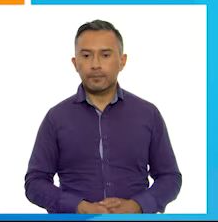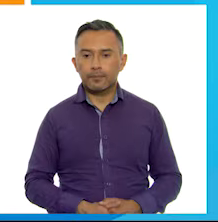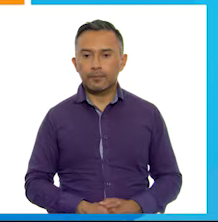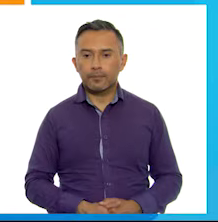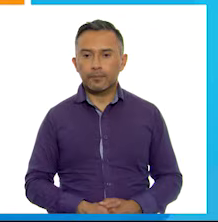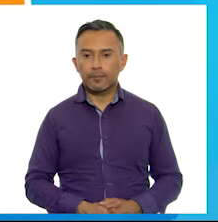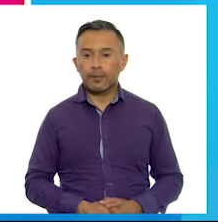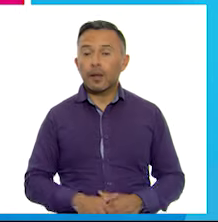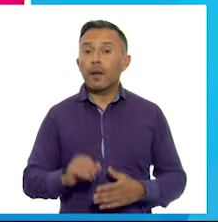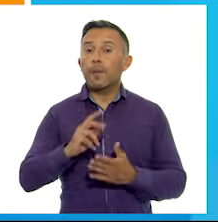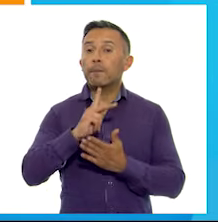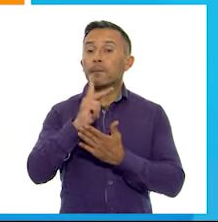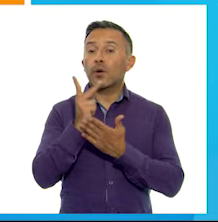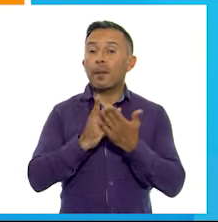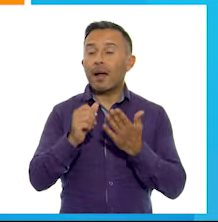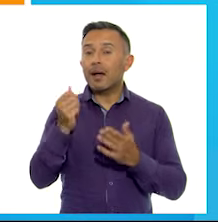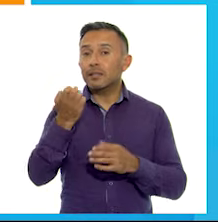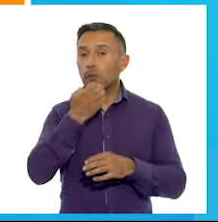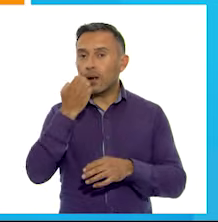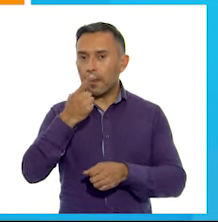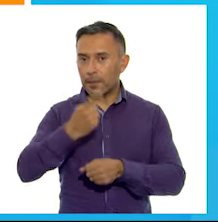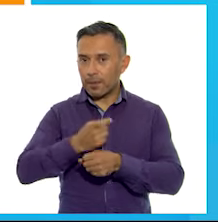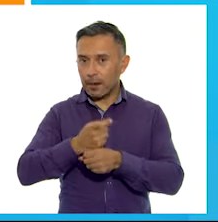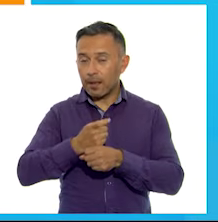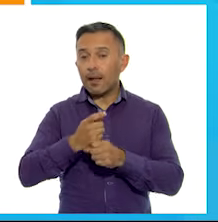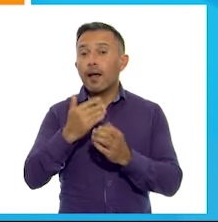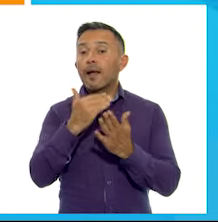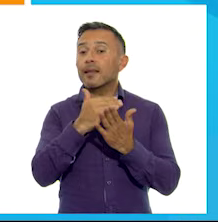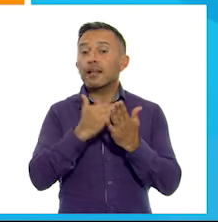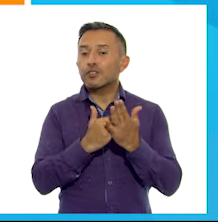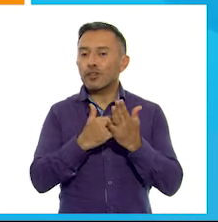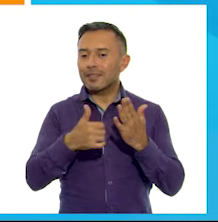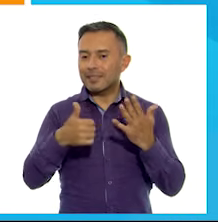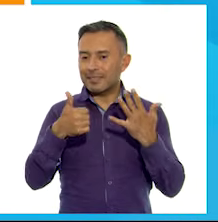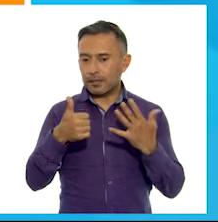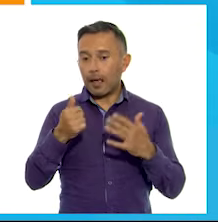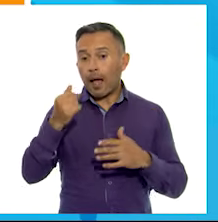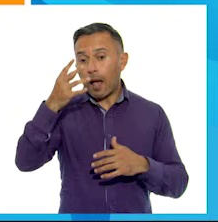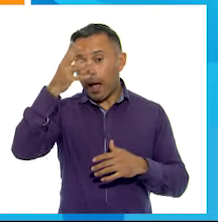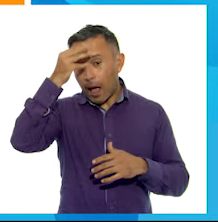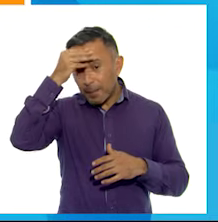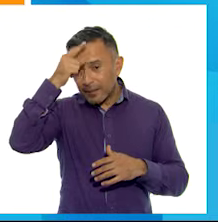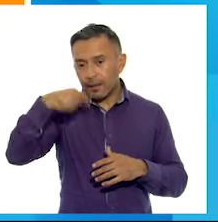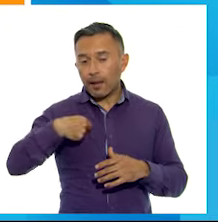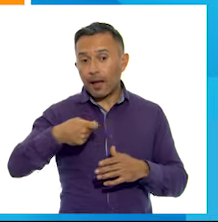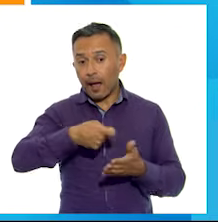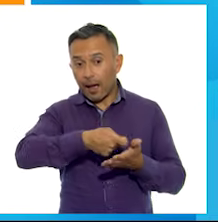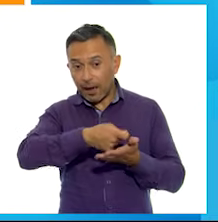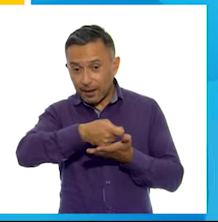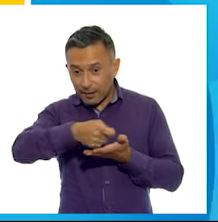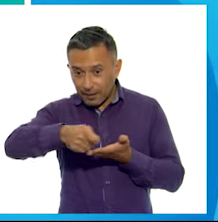Programación, primero de primaria. Lección, aprende a arrastrar y soltar.